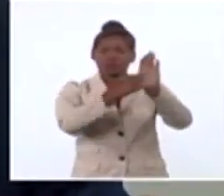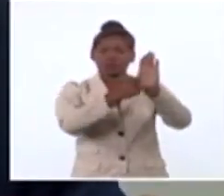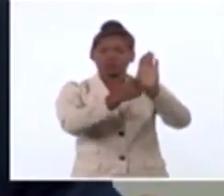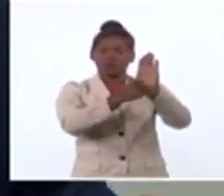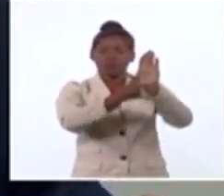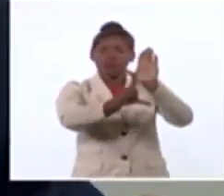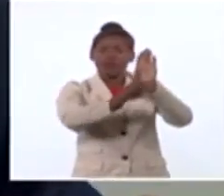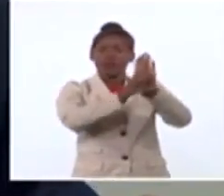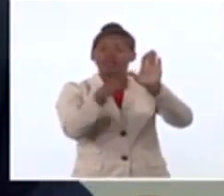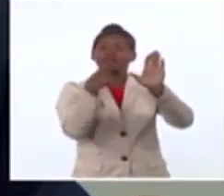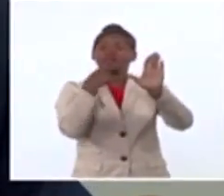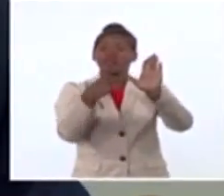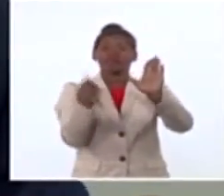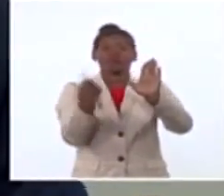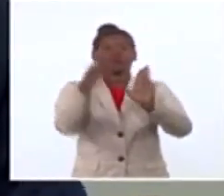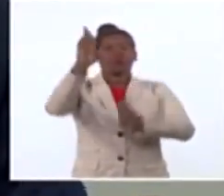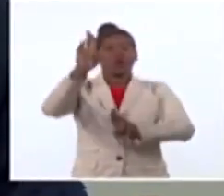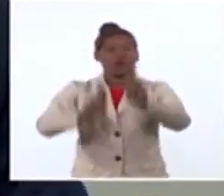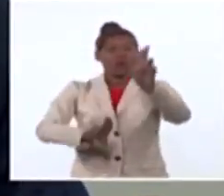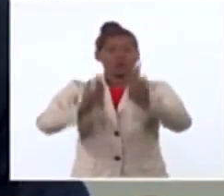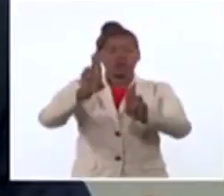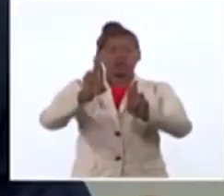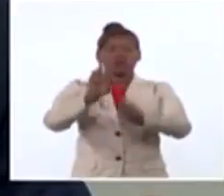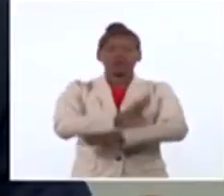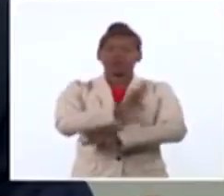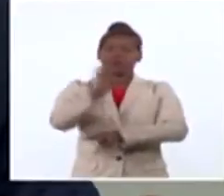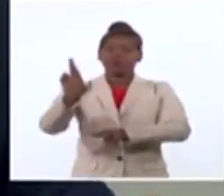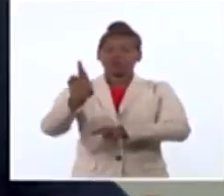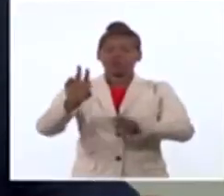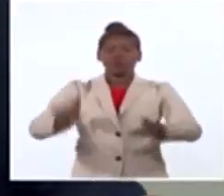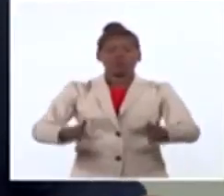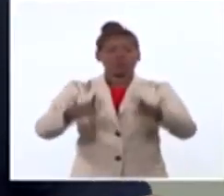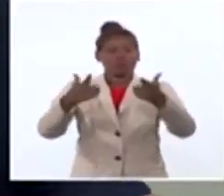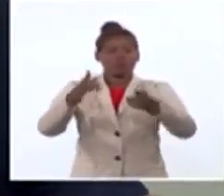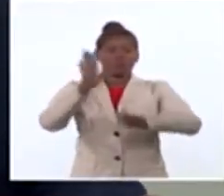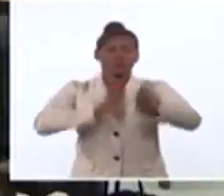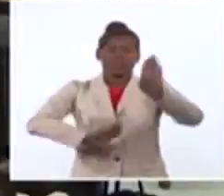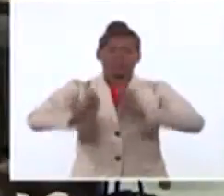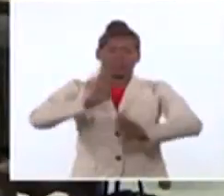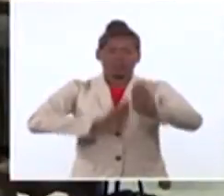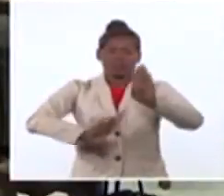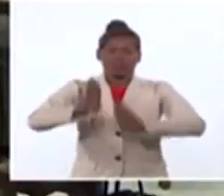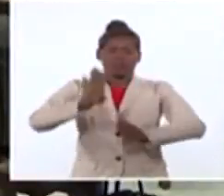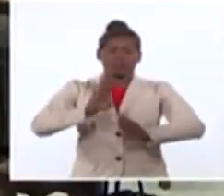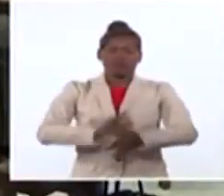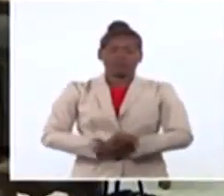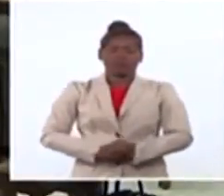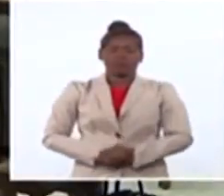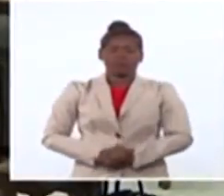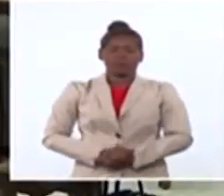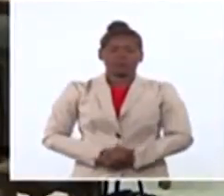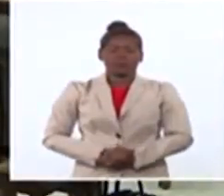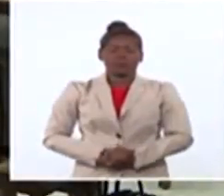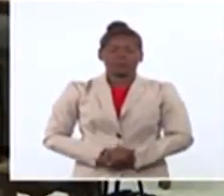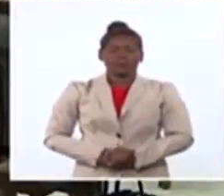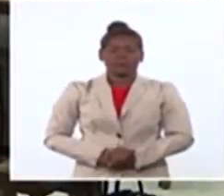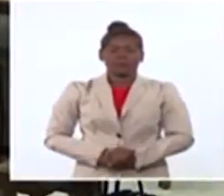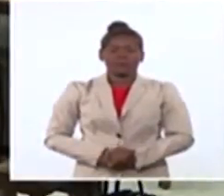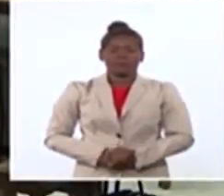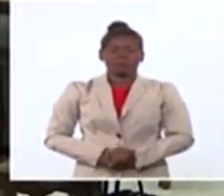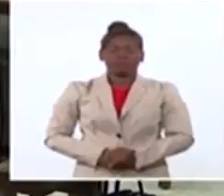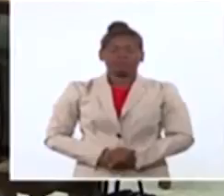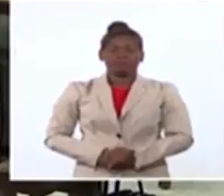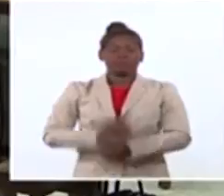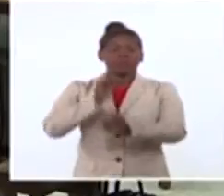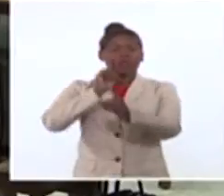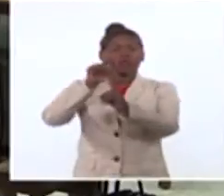y permitió promulgar una nueva Constitución. El eje central